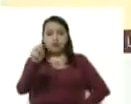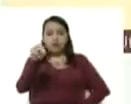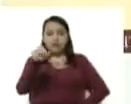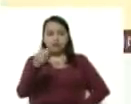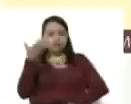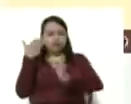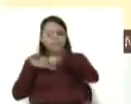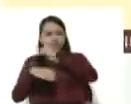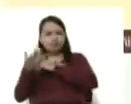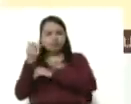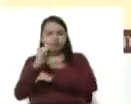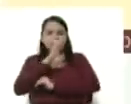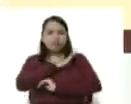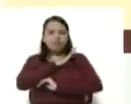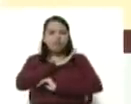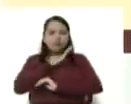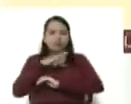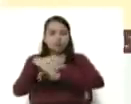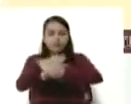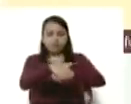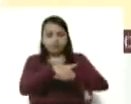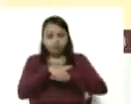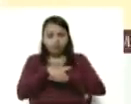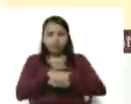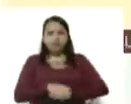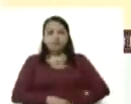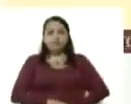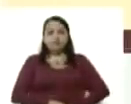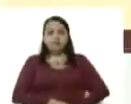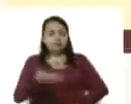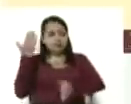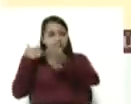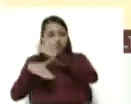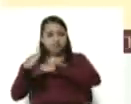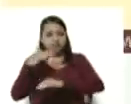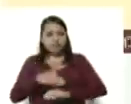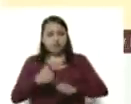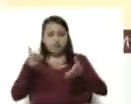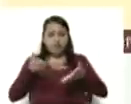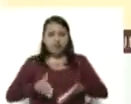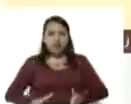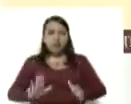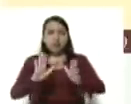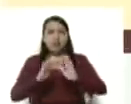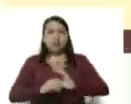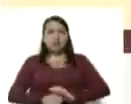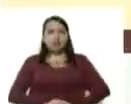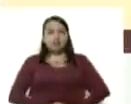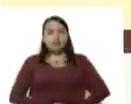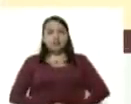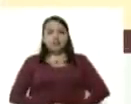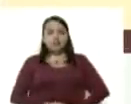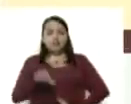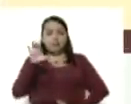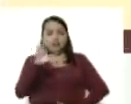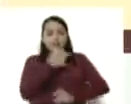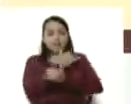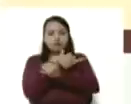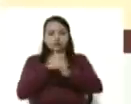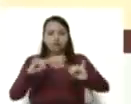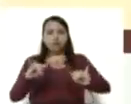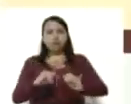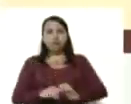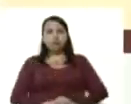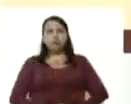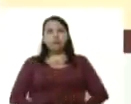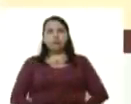colonia británica, y en ese momento nace Guyana como una república independiente.